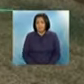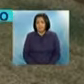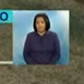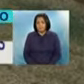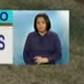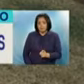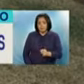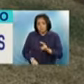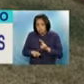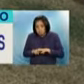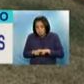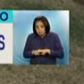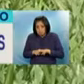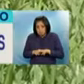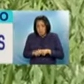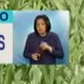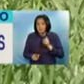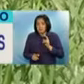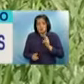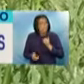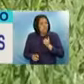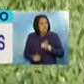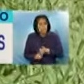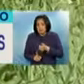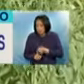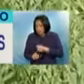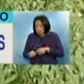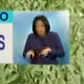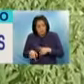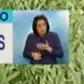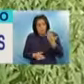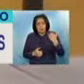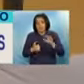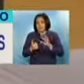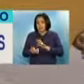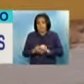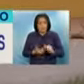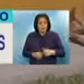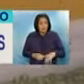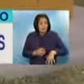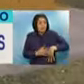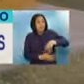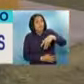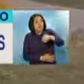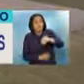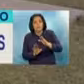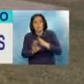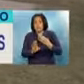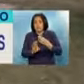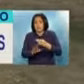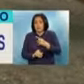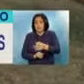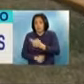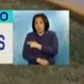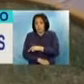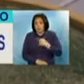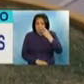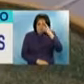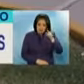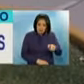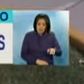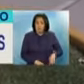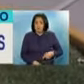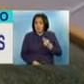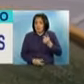Se sienta en el mismo lugar hace 6 meses, como esperando que alguien salga de la puerta del hospital. Pensaban que era un